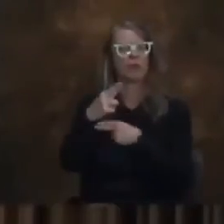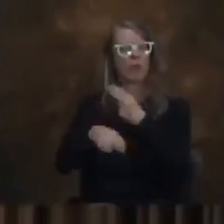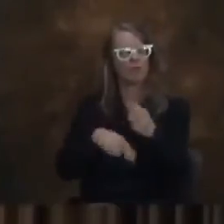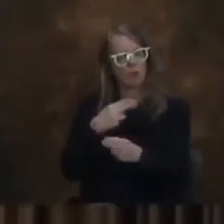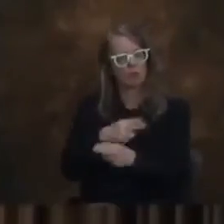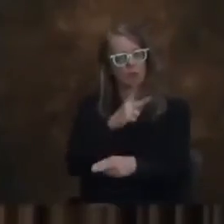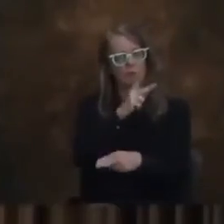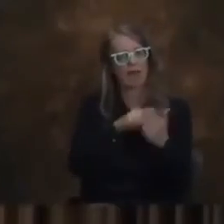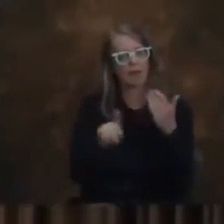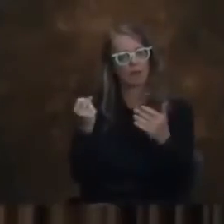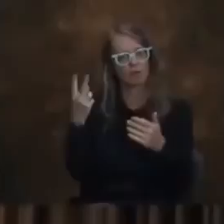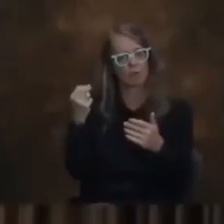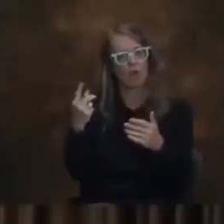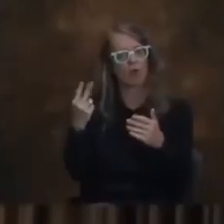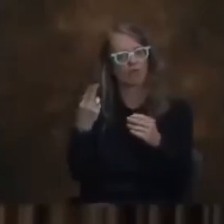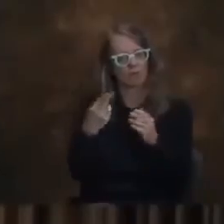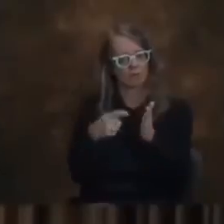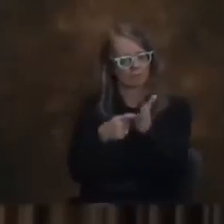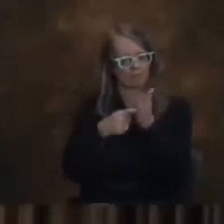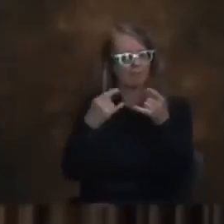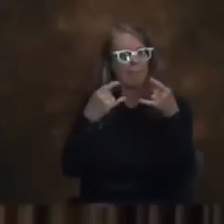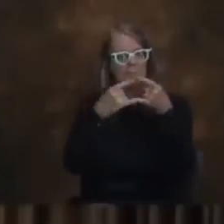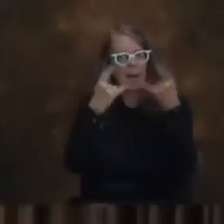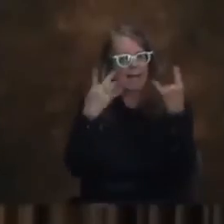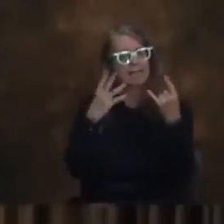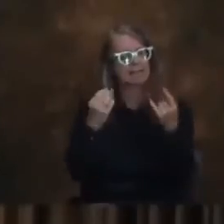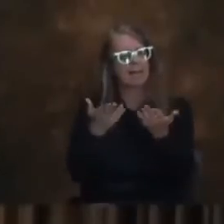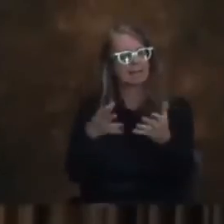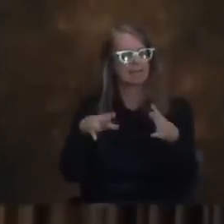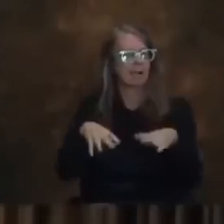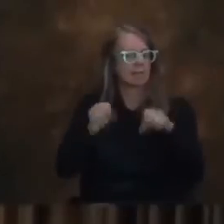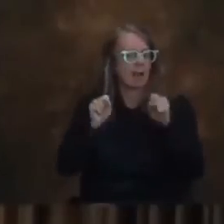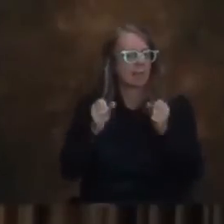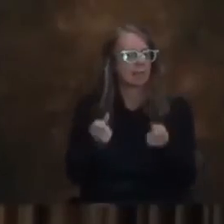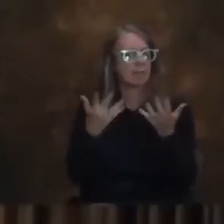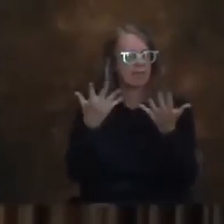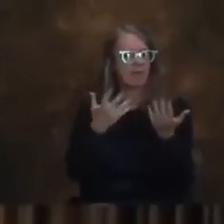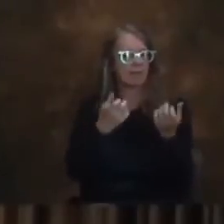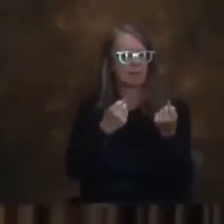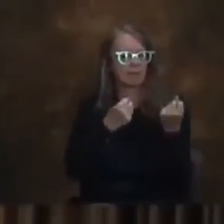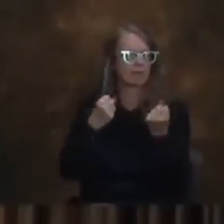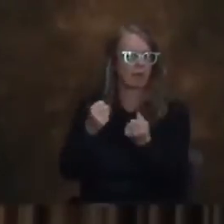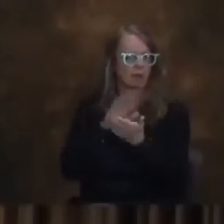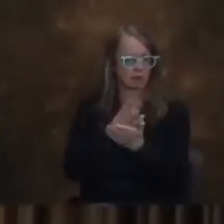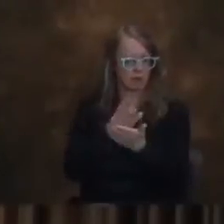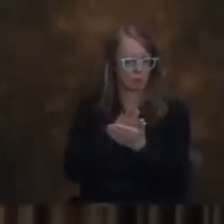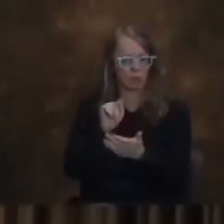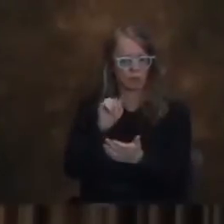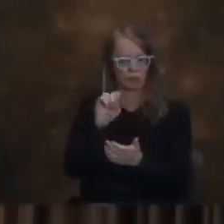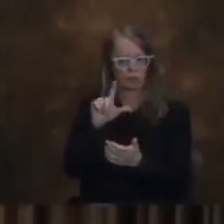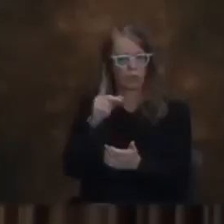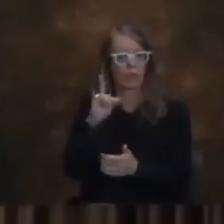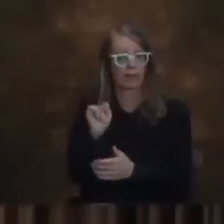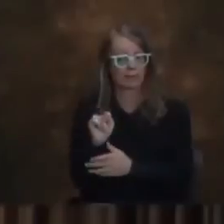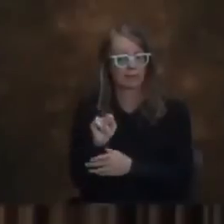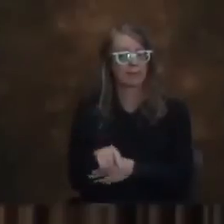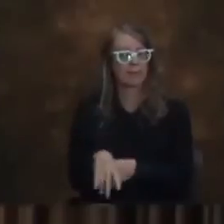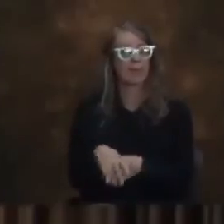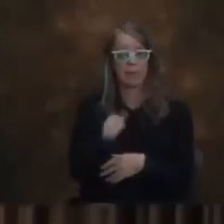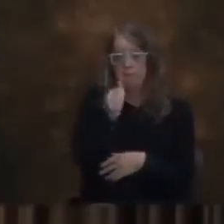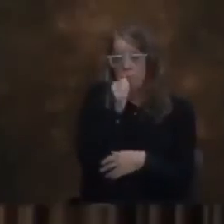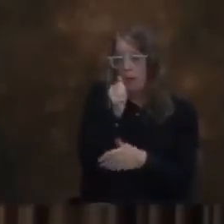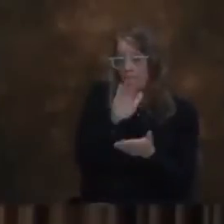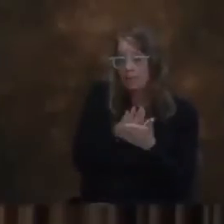públicas con máscaras totalmente recortes en las escuelas privadas es diferente y no tengo la información